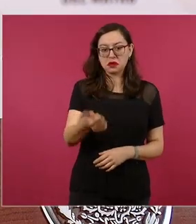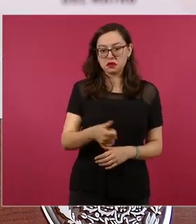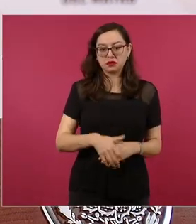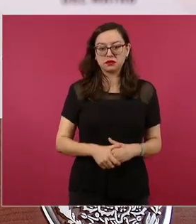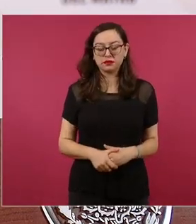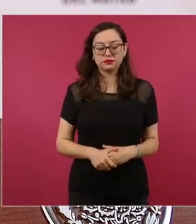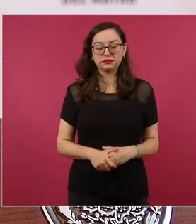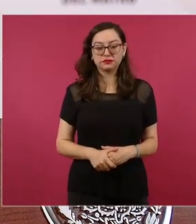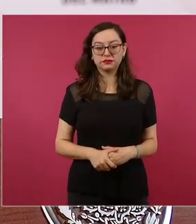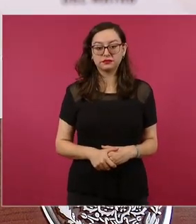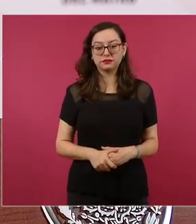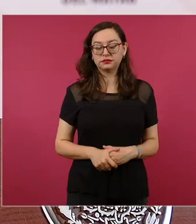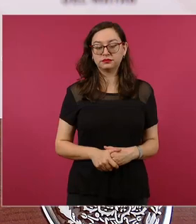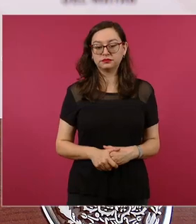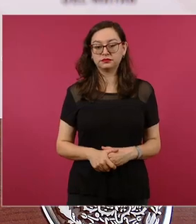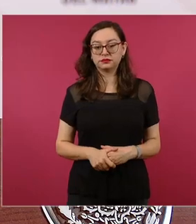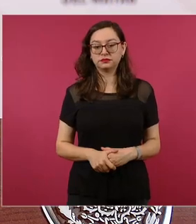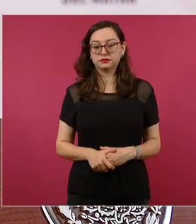La mayoría